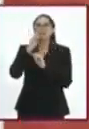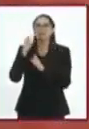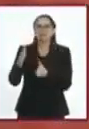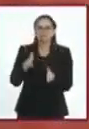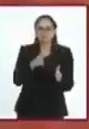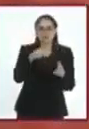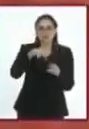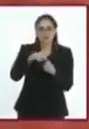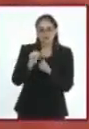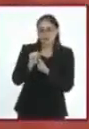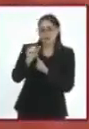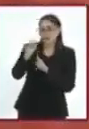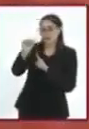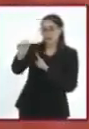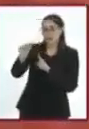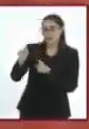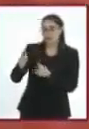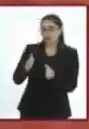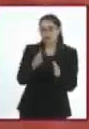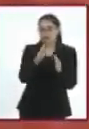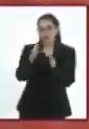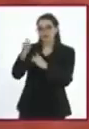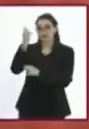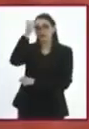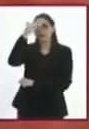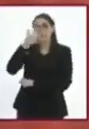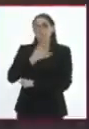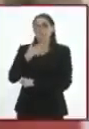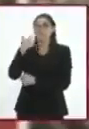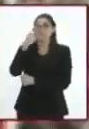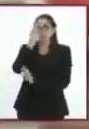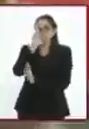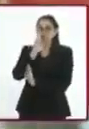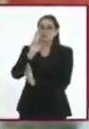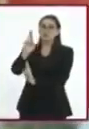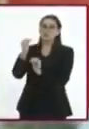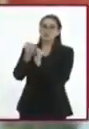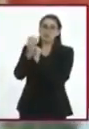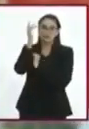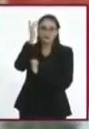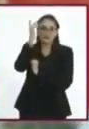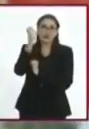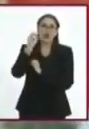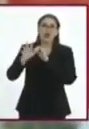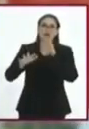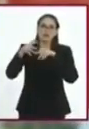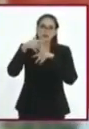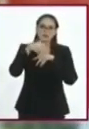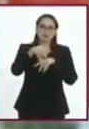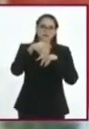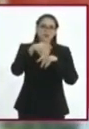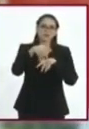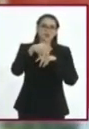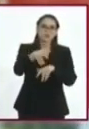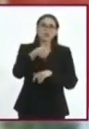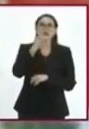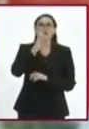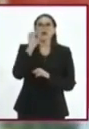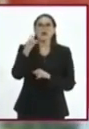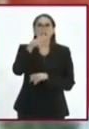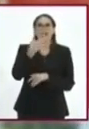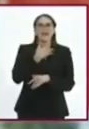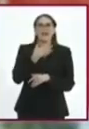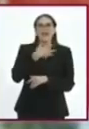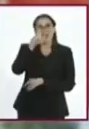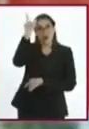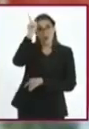hacen de un lugar a otro con una imagen de carácter sagrado. O las peregrinaciones a lugares religiosos, como a los templos de la Virgen